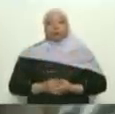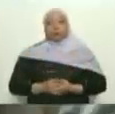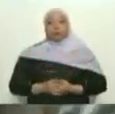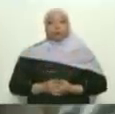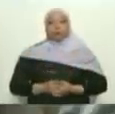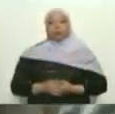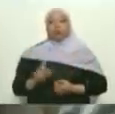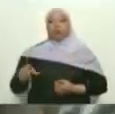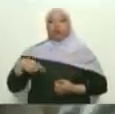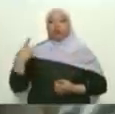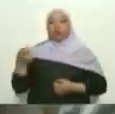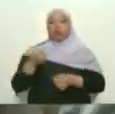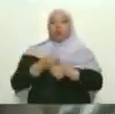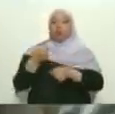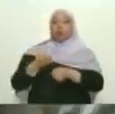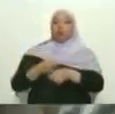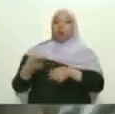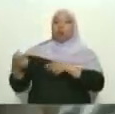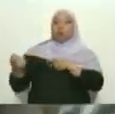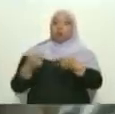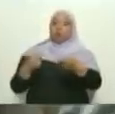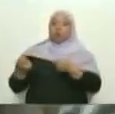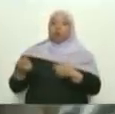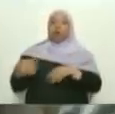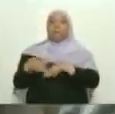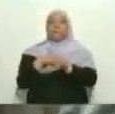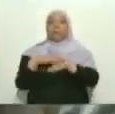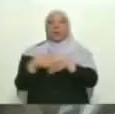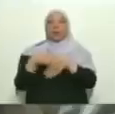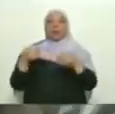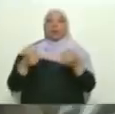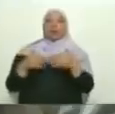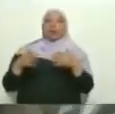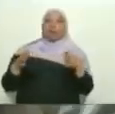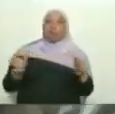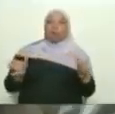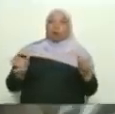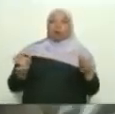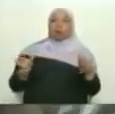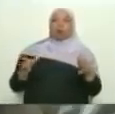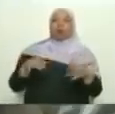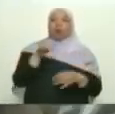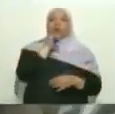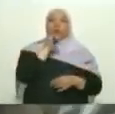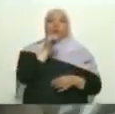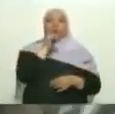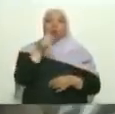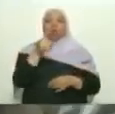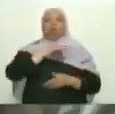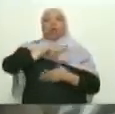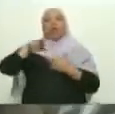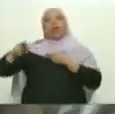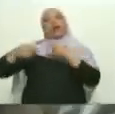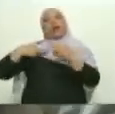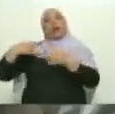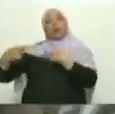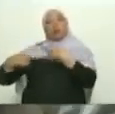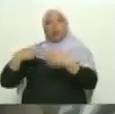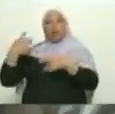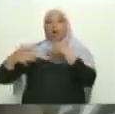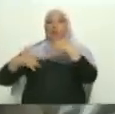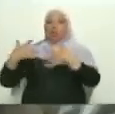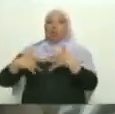son los siguientes. En el marco del monitoreo que este Ministerio Público hace de las informaciones relacionadas con las